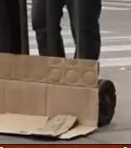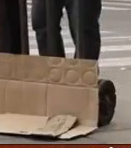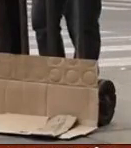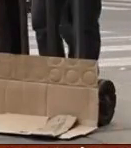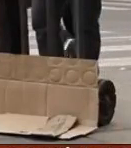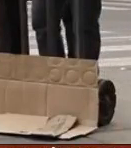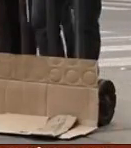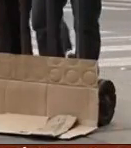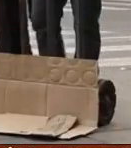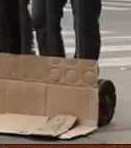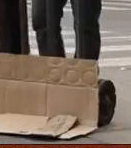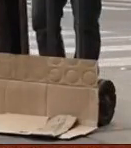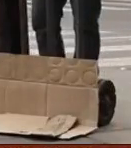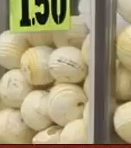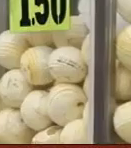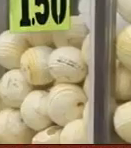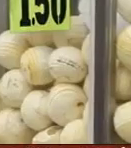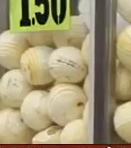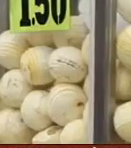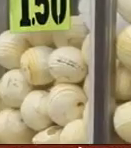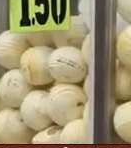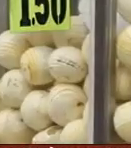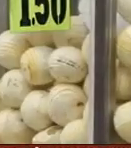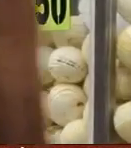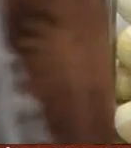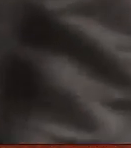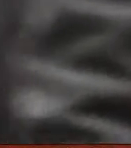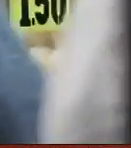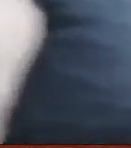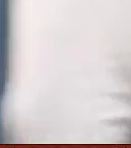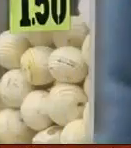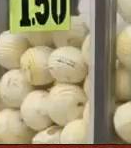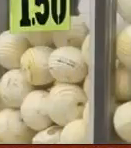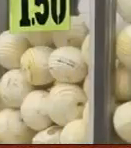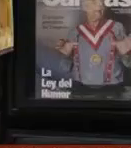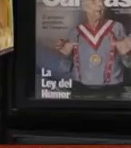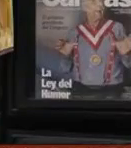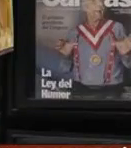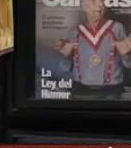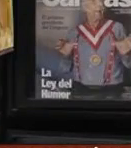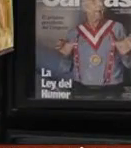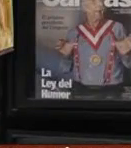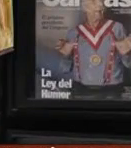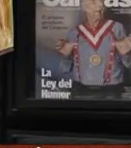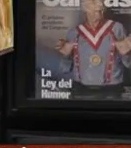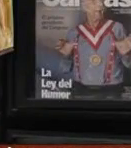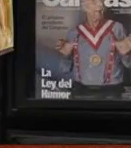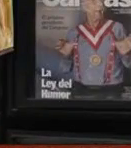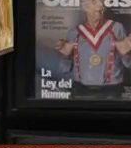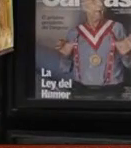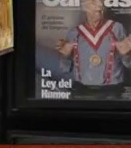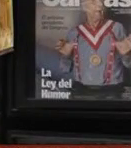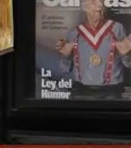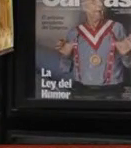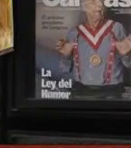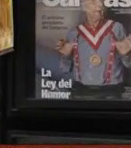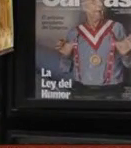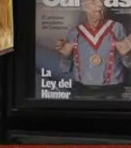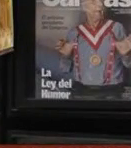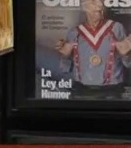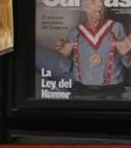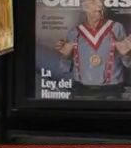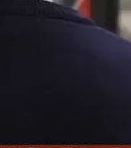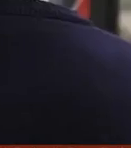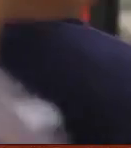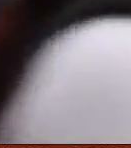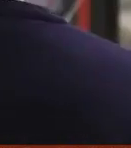En Europa lo vemos con el auge de los partidos euroescépticos. Entonces estamos viendo una jornada electoral de desconfianza ciudadana hacia